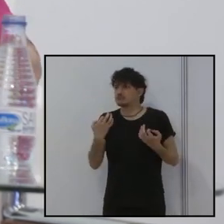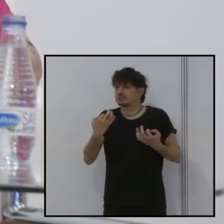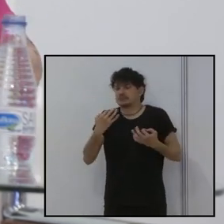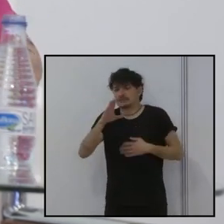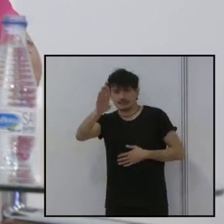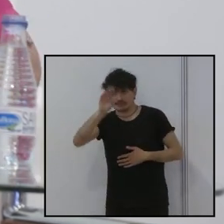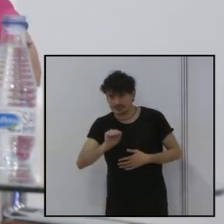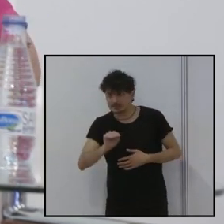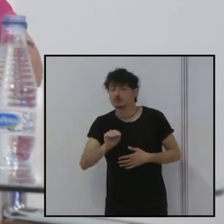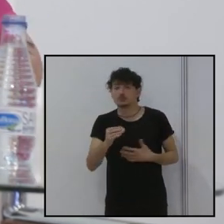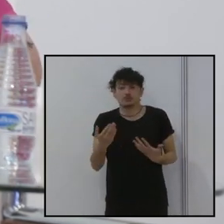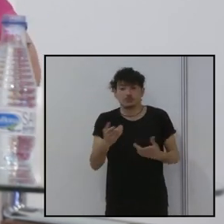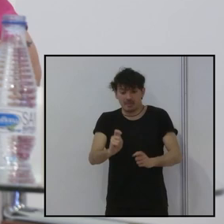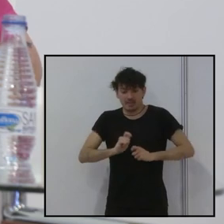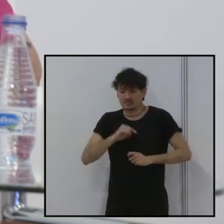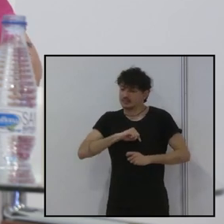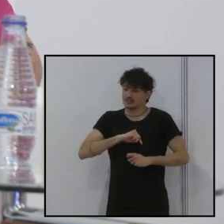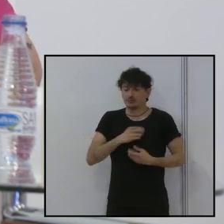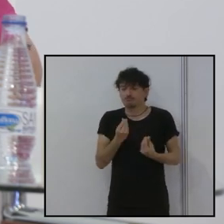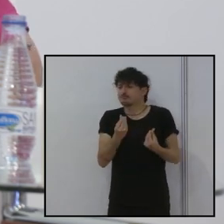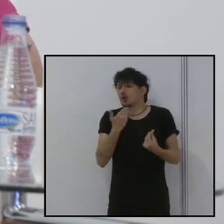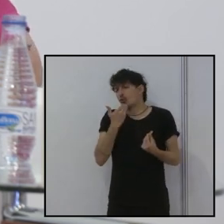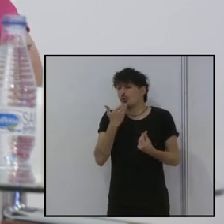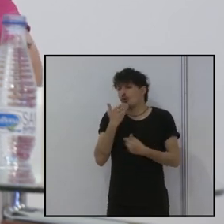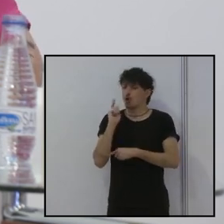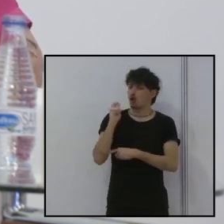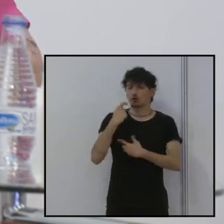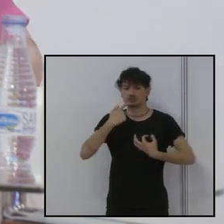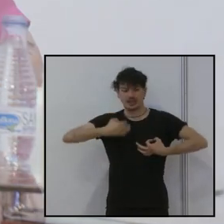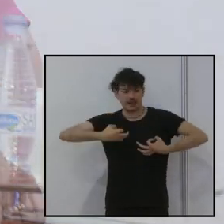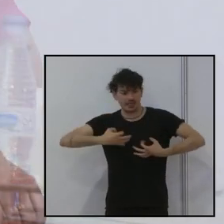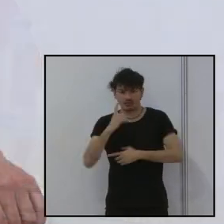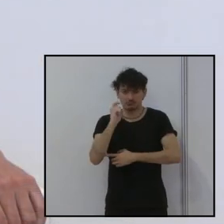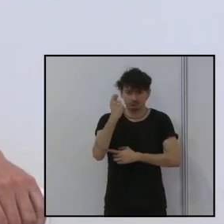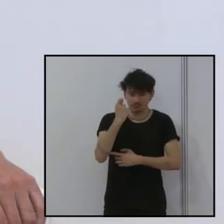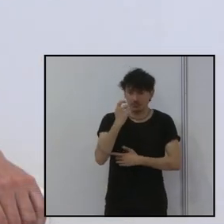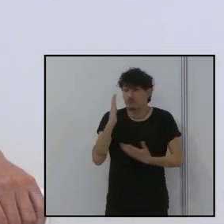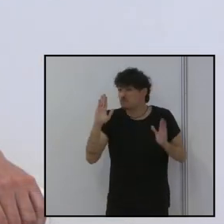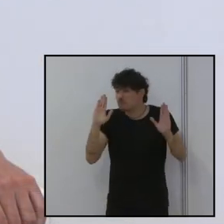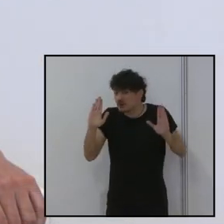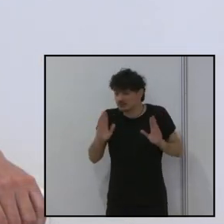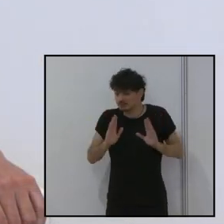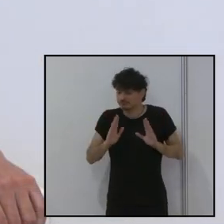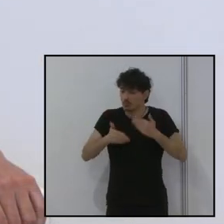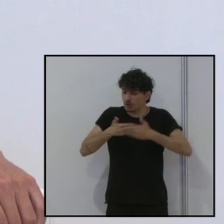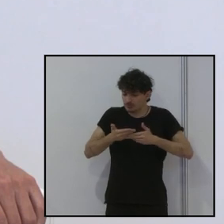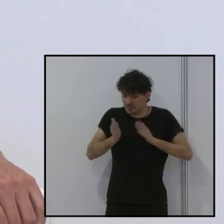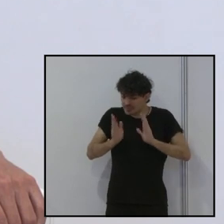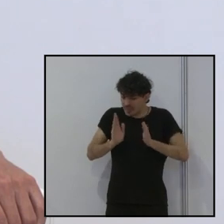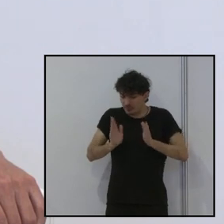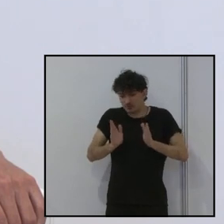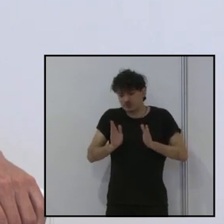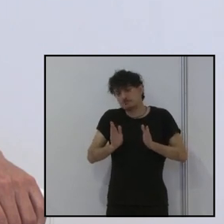especie como de sensación de logro, de serenidad, ¿no? Pero no, o sea, terapéuticamente, para mí lo más que